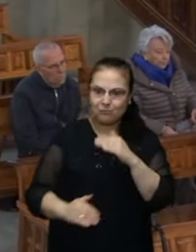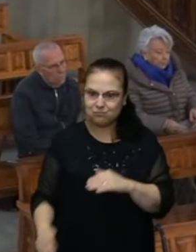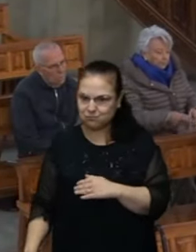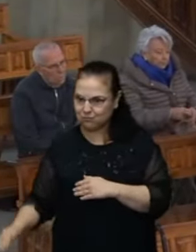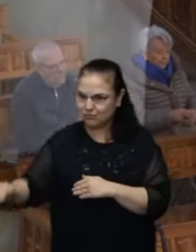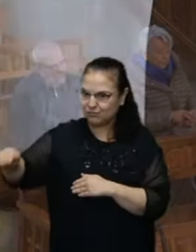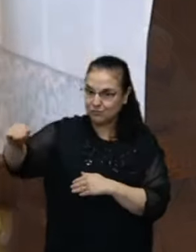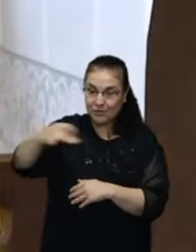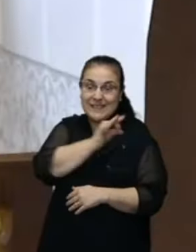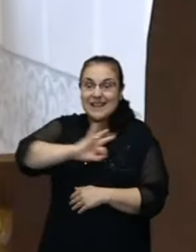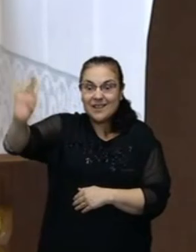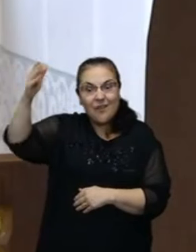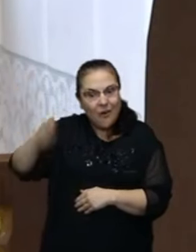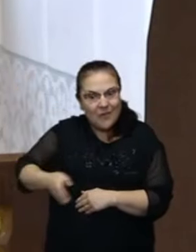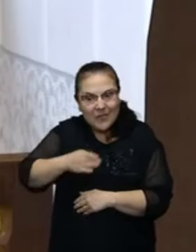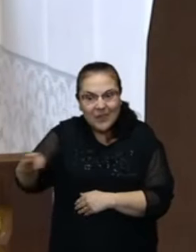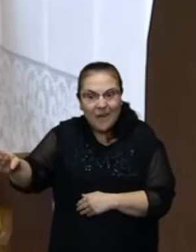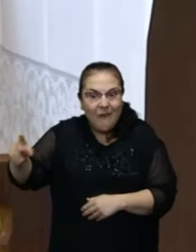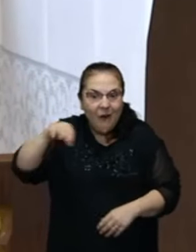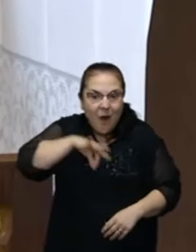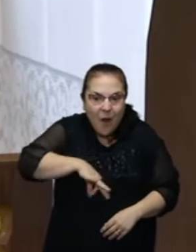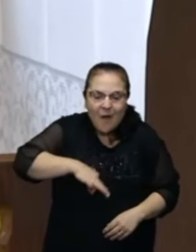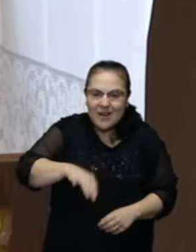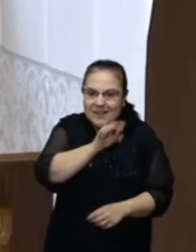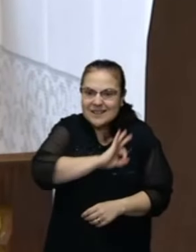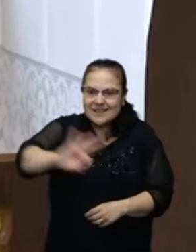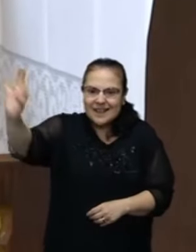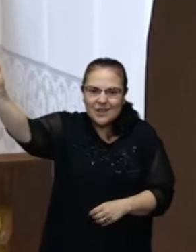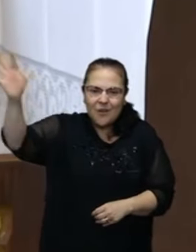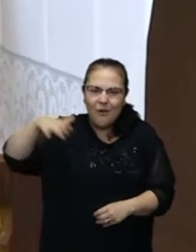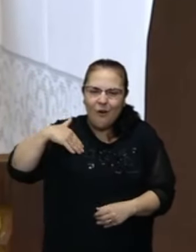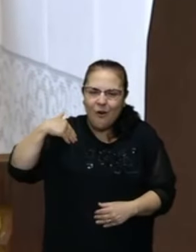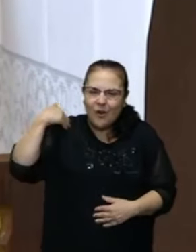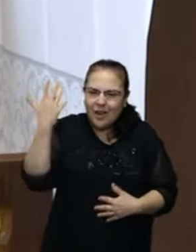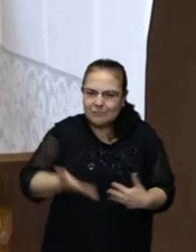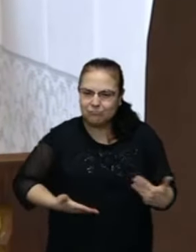bendijo. El Espíritu del Señor comenzó a agitarlo.